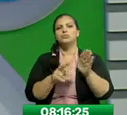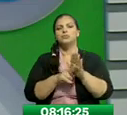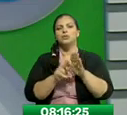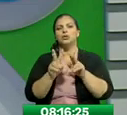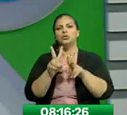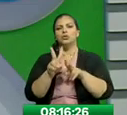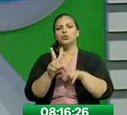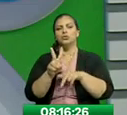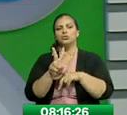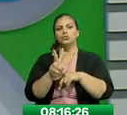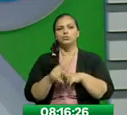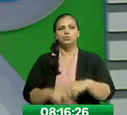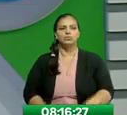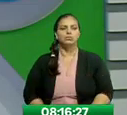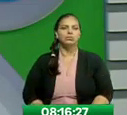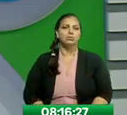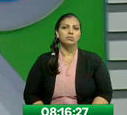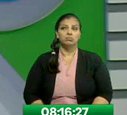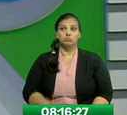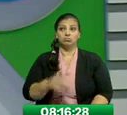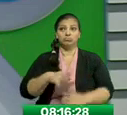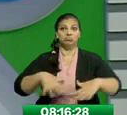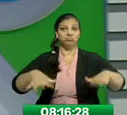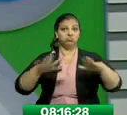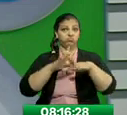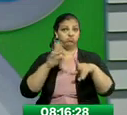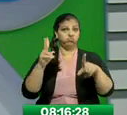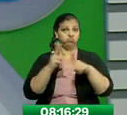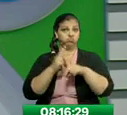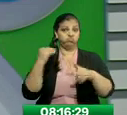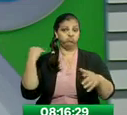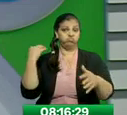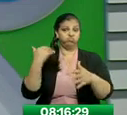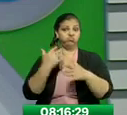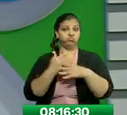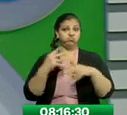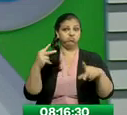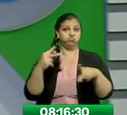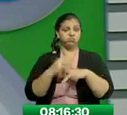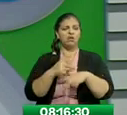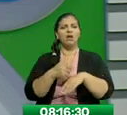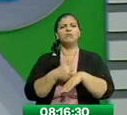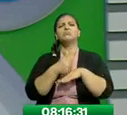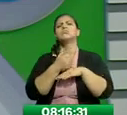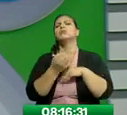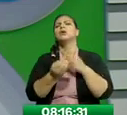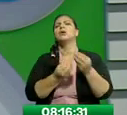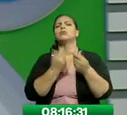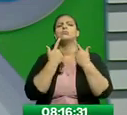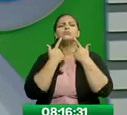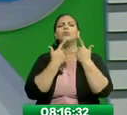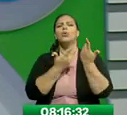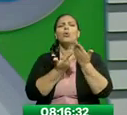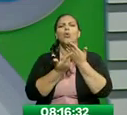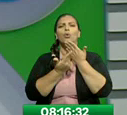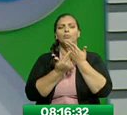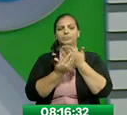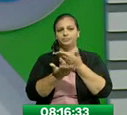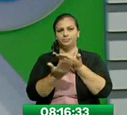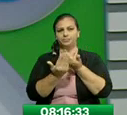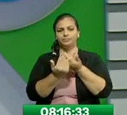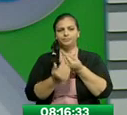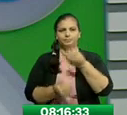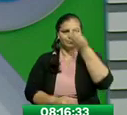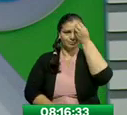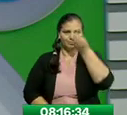Ahí existe un fuerte problema de inseguridad desde hace mucho tiempo atrás. ¿Qué están haciendo las autoridades? Él nos va a comentar en este momento. ¿Qué tal, Jorge?